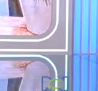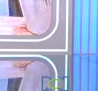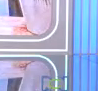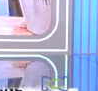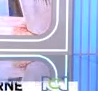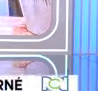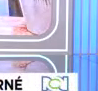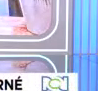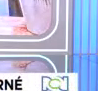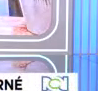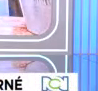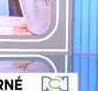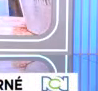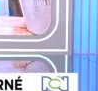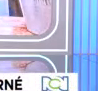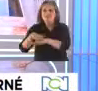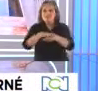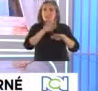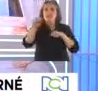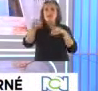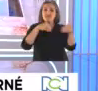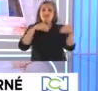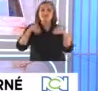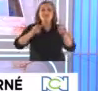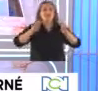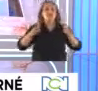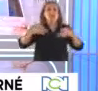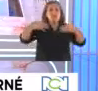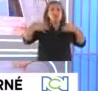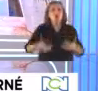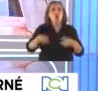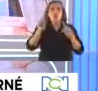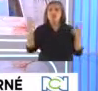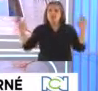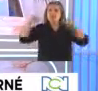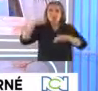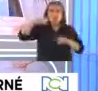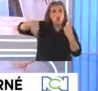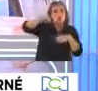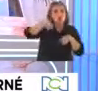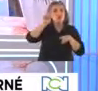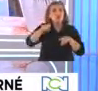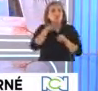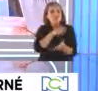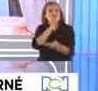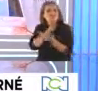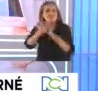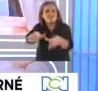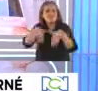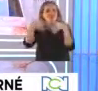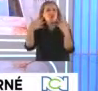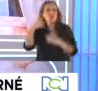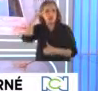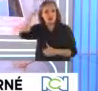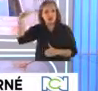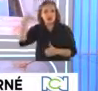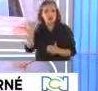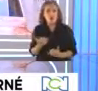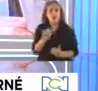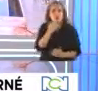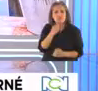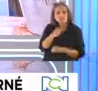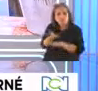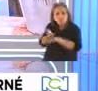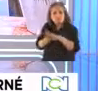gobierno flexibilizar las medidas de bioseguridad para atraer mayor turismo de eventos internacionales, entre las que se encuentra levantar la exigencia del carné de